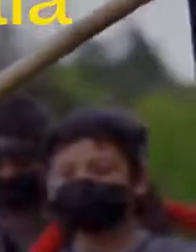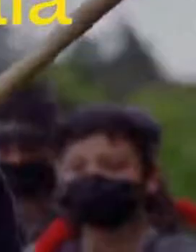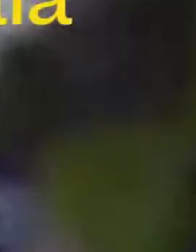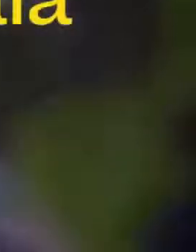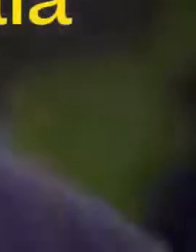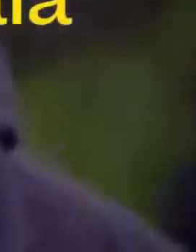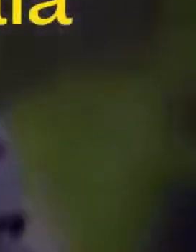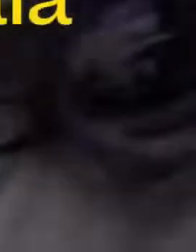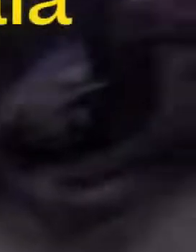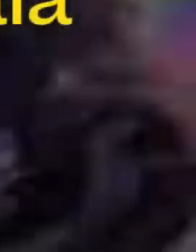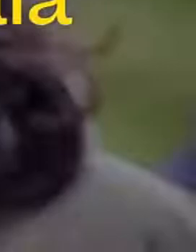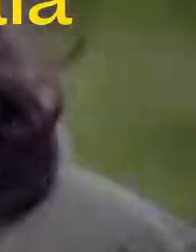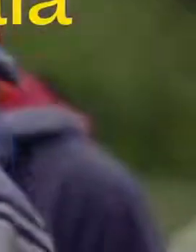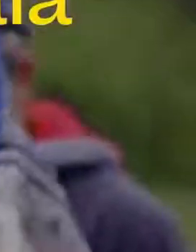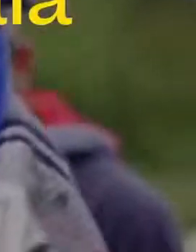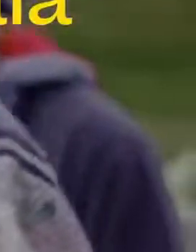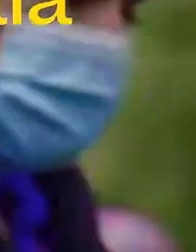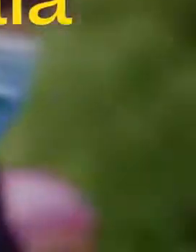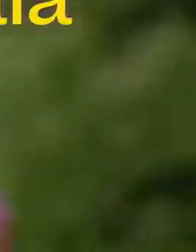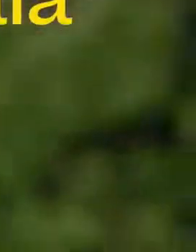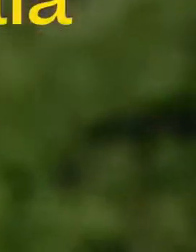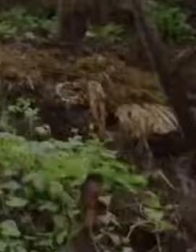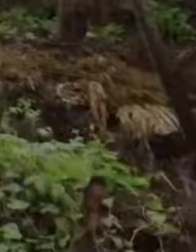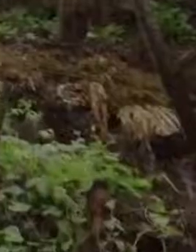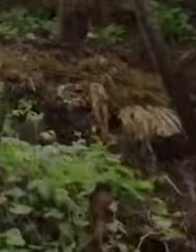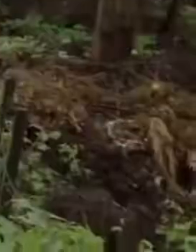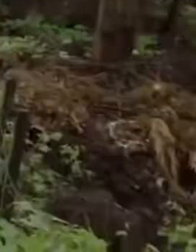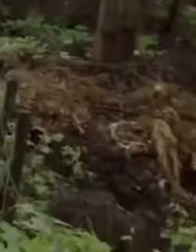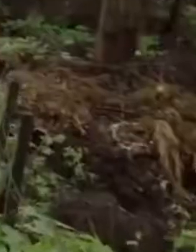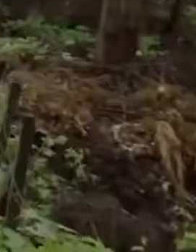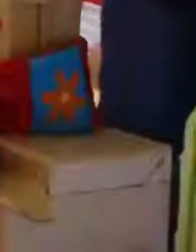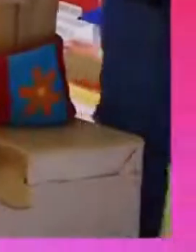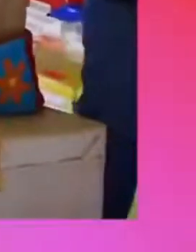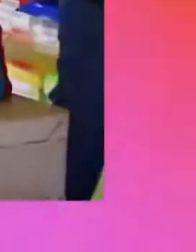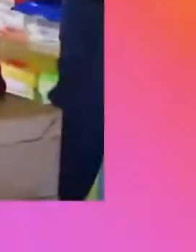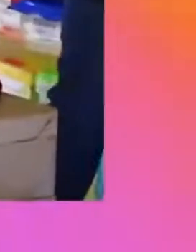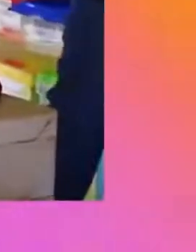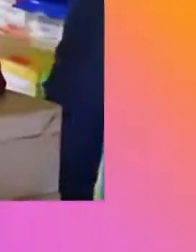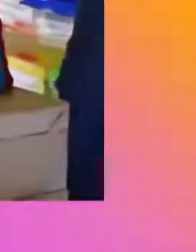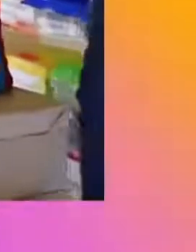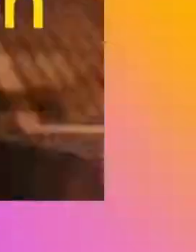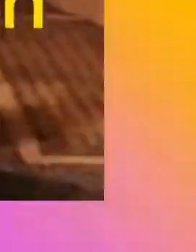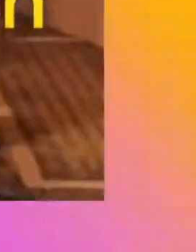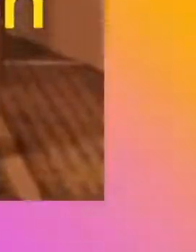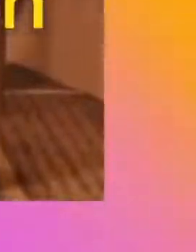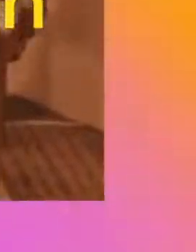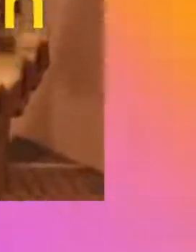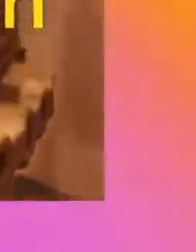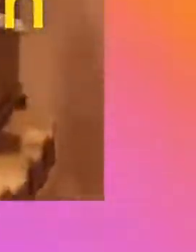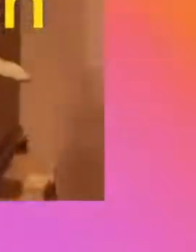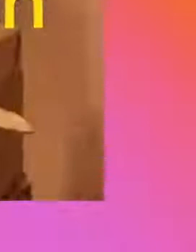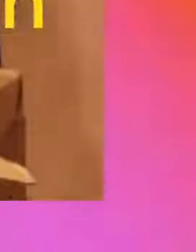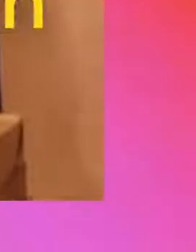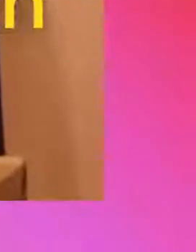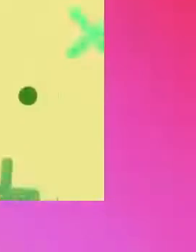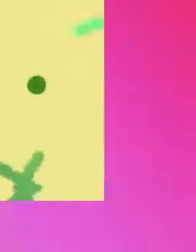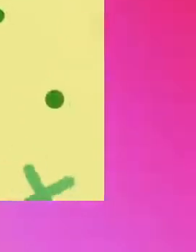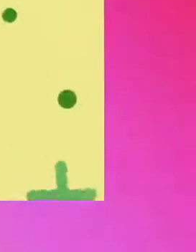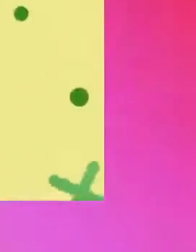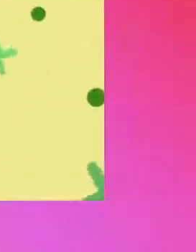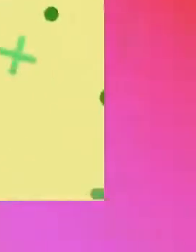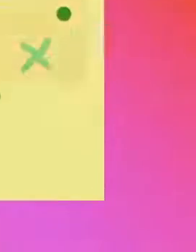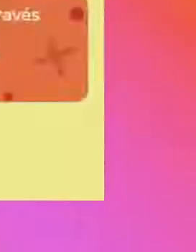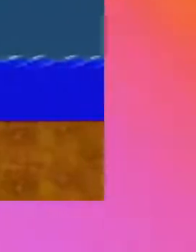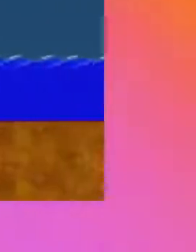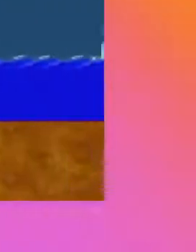Salimos de la sala a observar la naturaleza y a aprender de los animales. Conocimos un robot de cartón que nos enseñó muchas cosas.